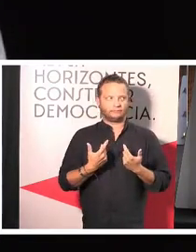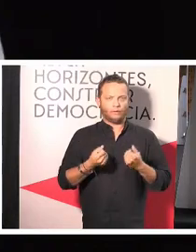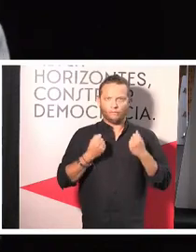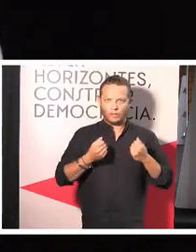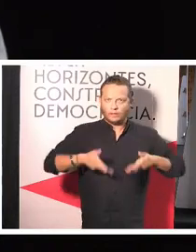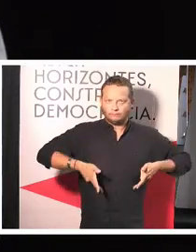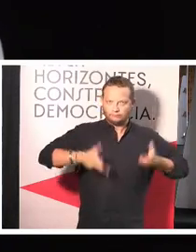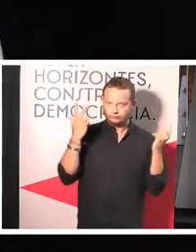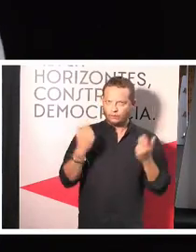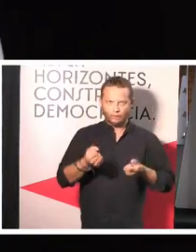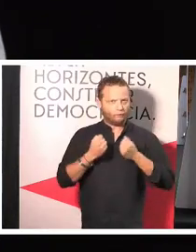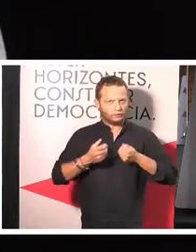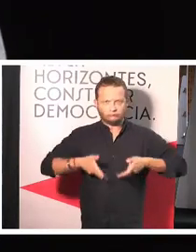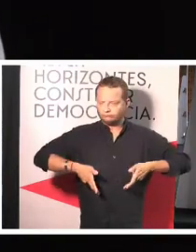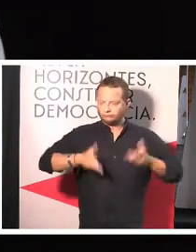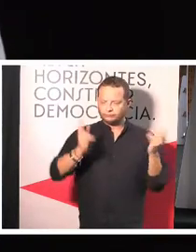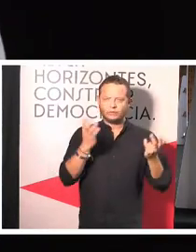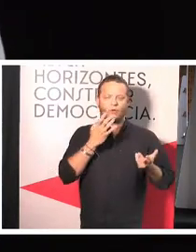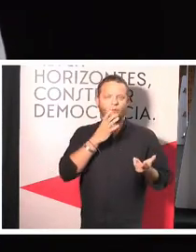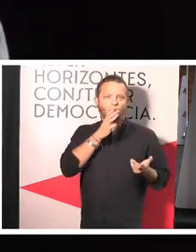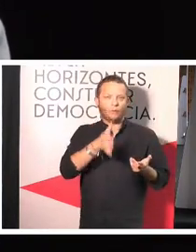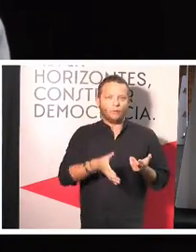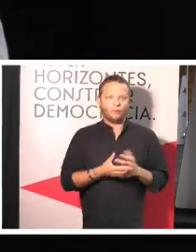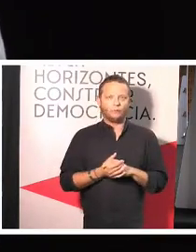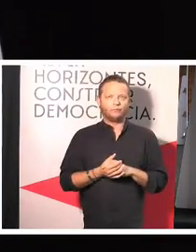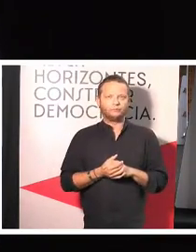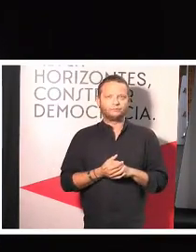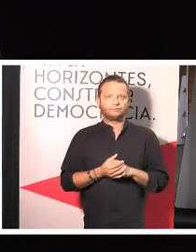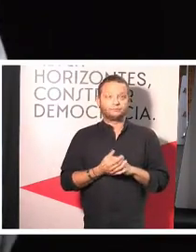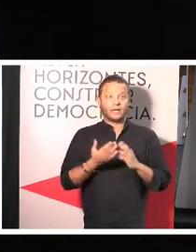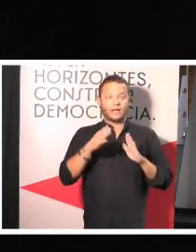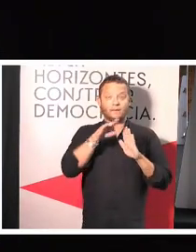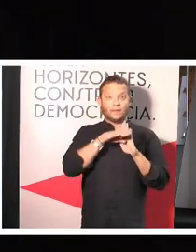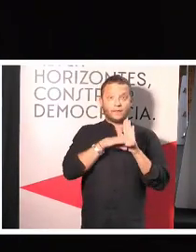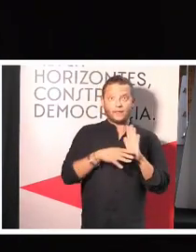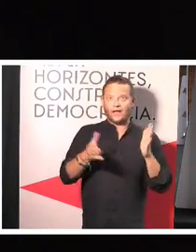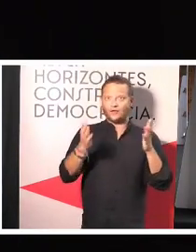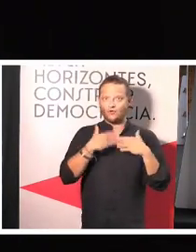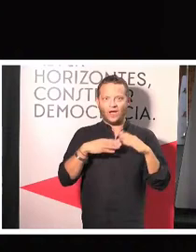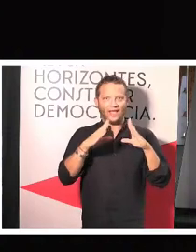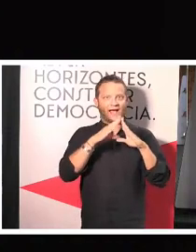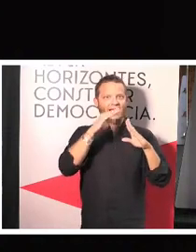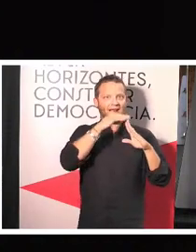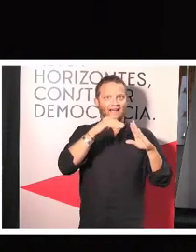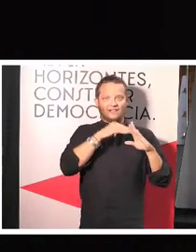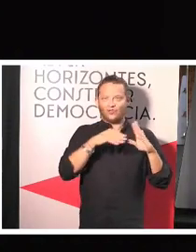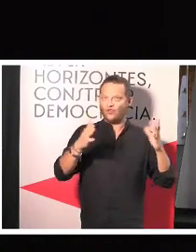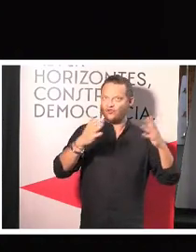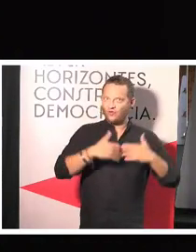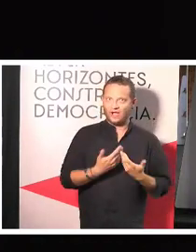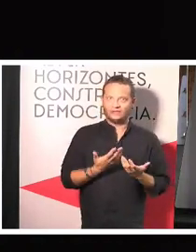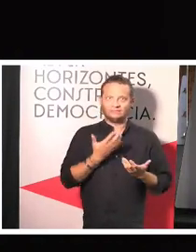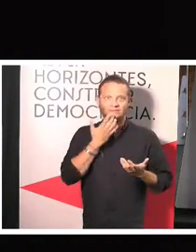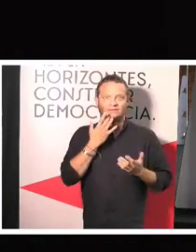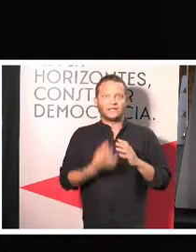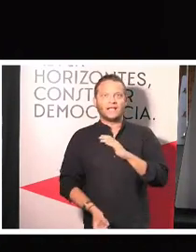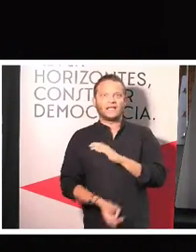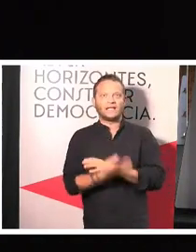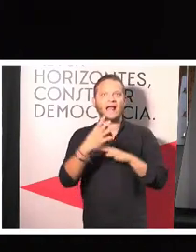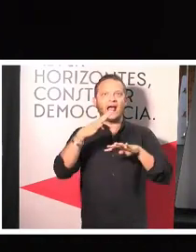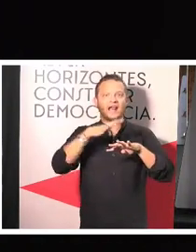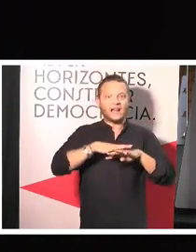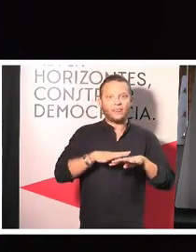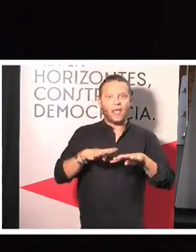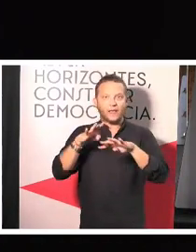brutales. Brutales, en el sentido de que en la medida en que no hay jerarquización, en la medida en que se crea una red